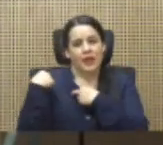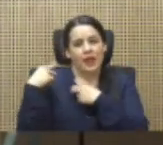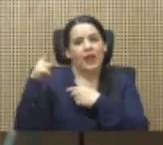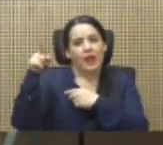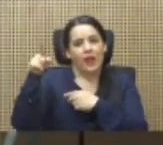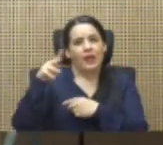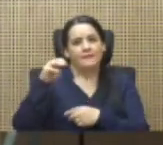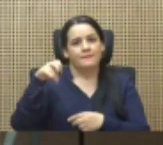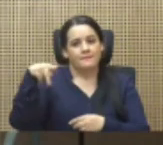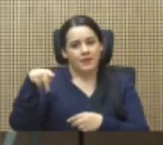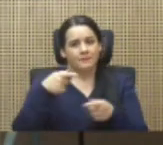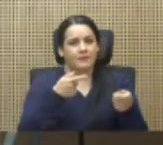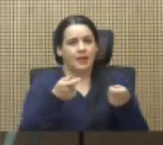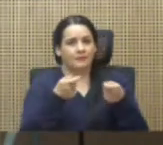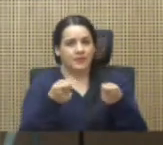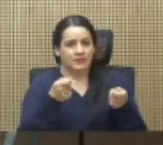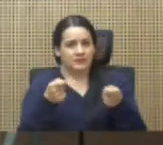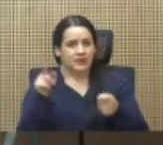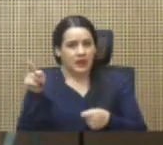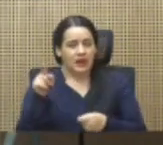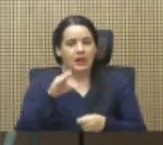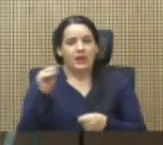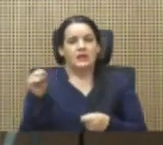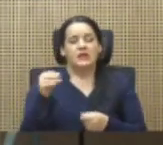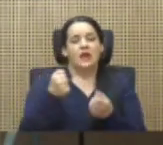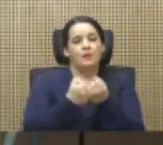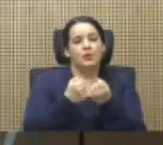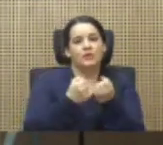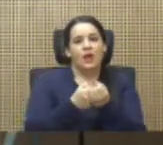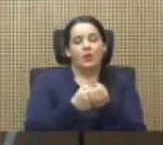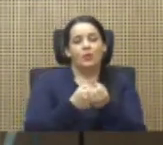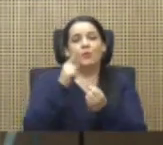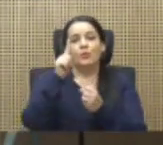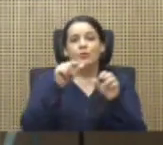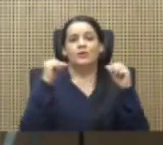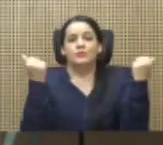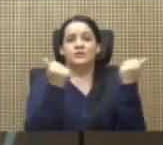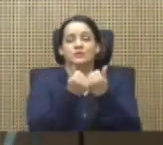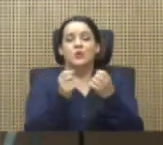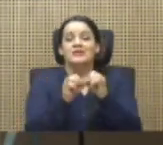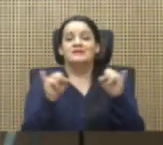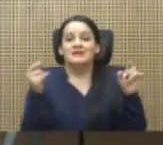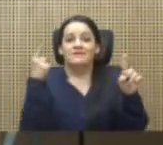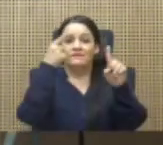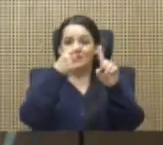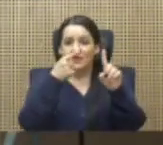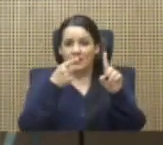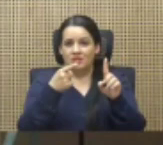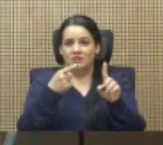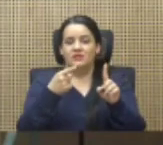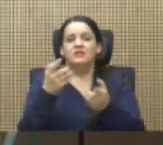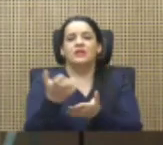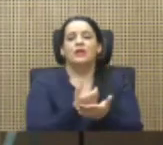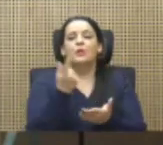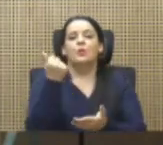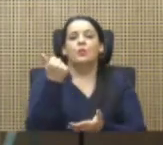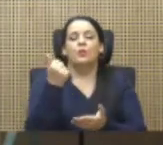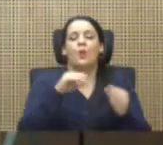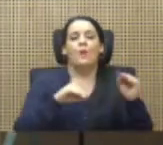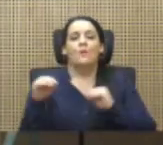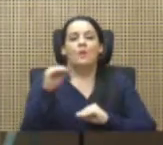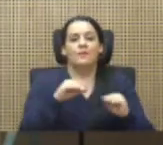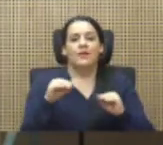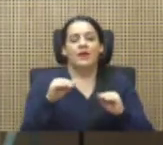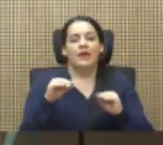una fundación sin fines de lucro. Finalmente, suena muy valiente y mueve a la emoción a algunos contar el